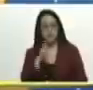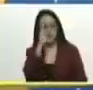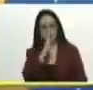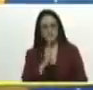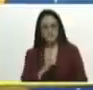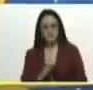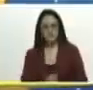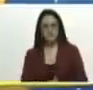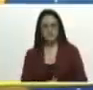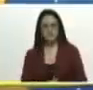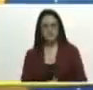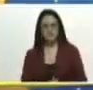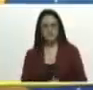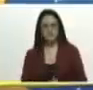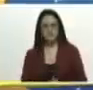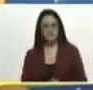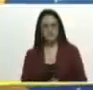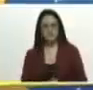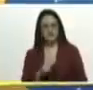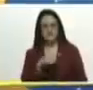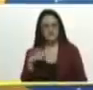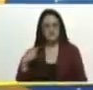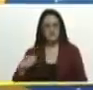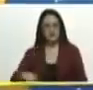Brasil, la China,